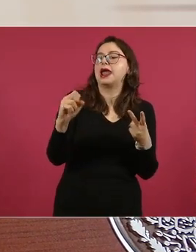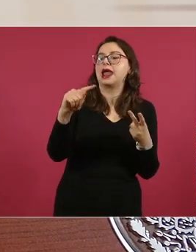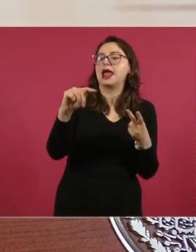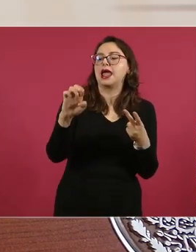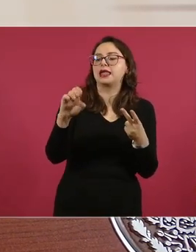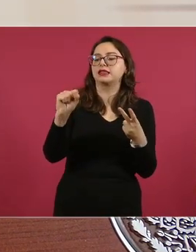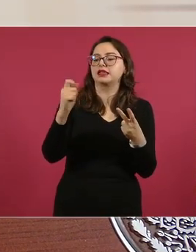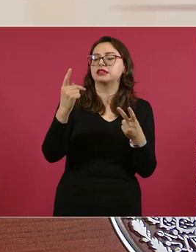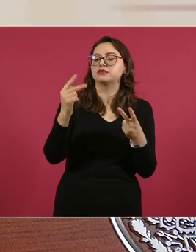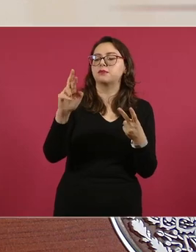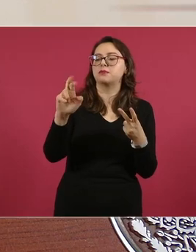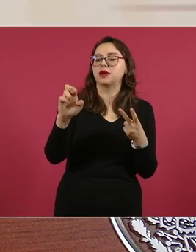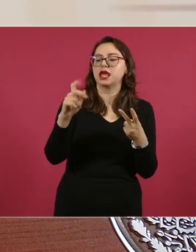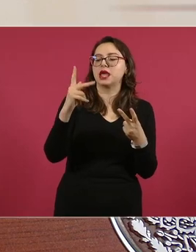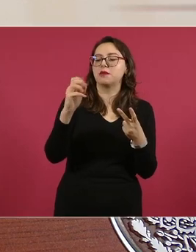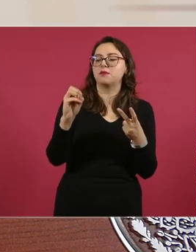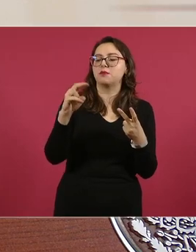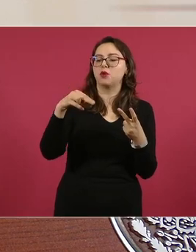preponderantes.